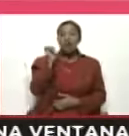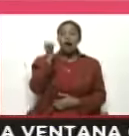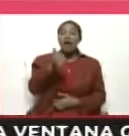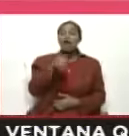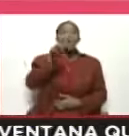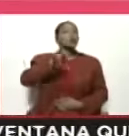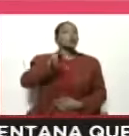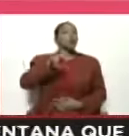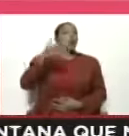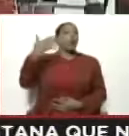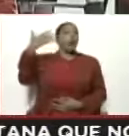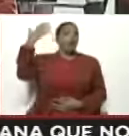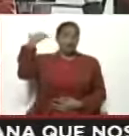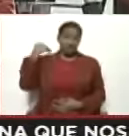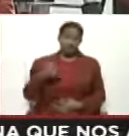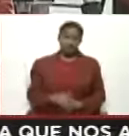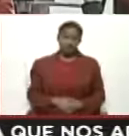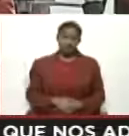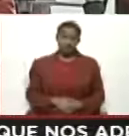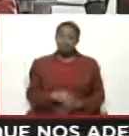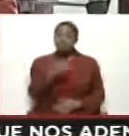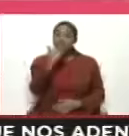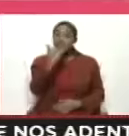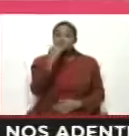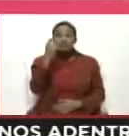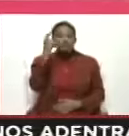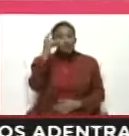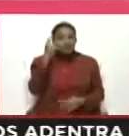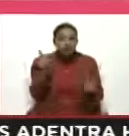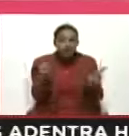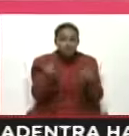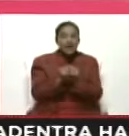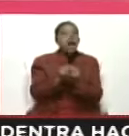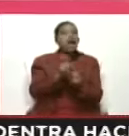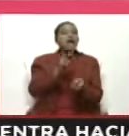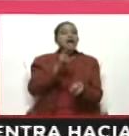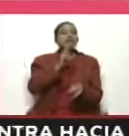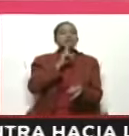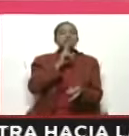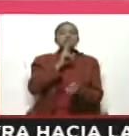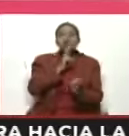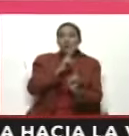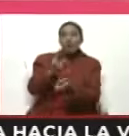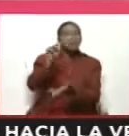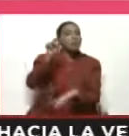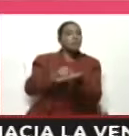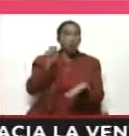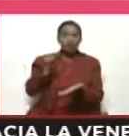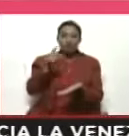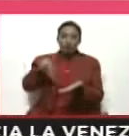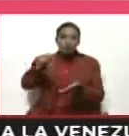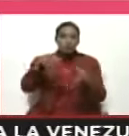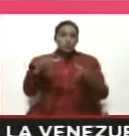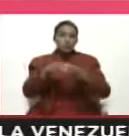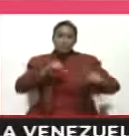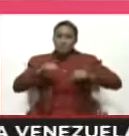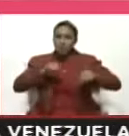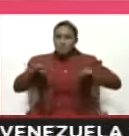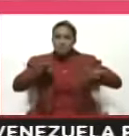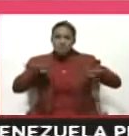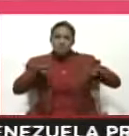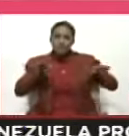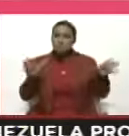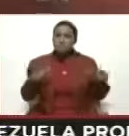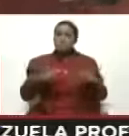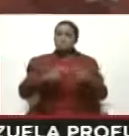nunca antes, en tan poco tiempo, se había tenido una respuesta tan contundente a nivel organizativo como la que estamos viviendo en este